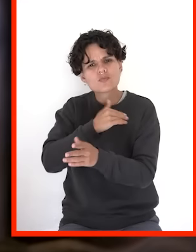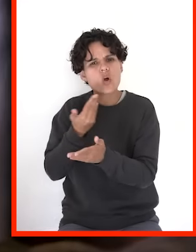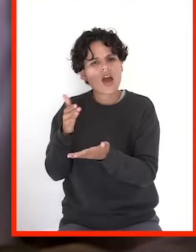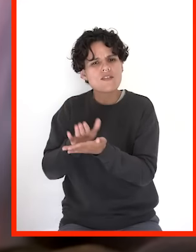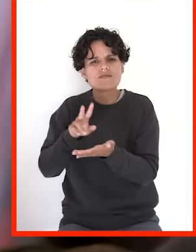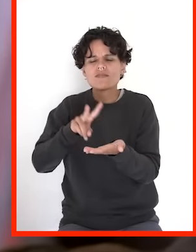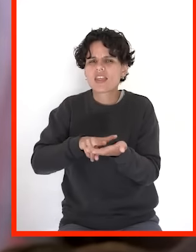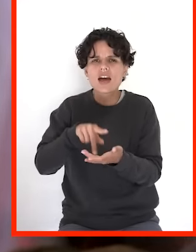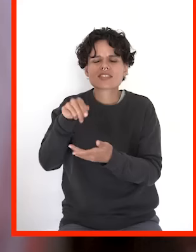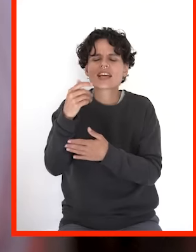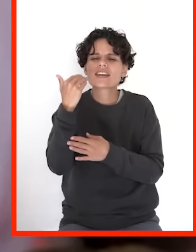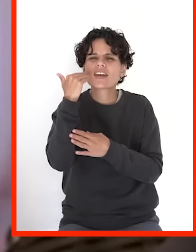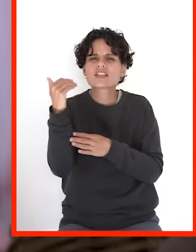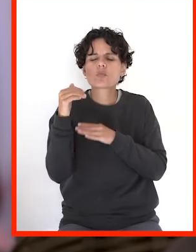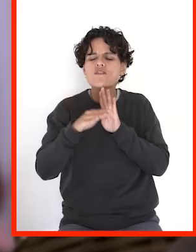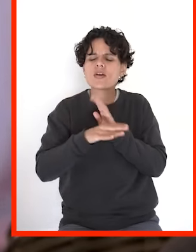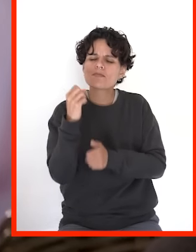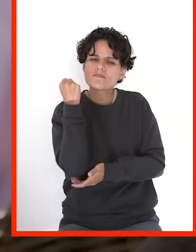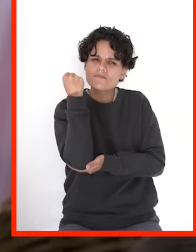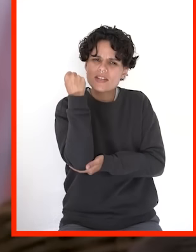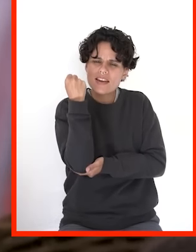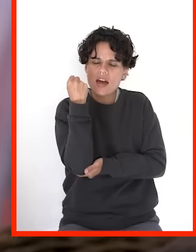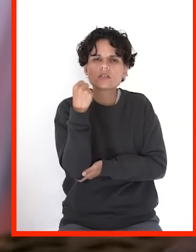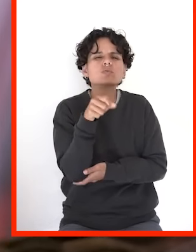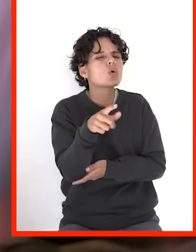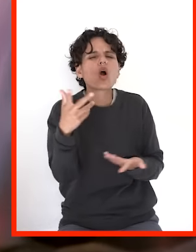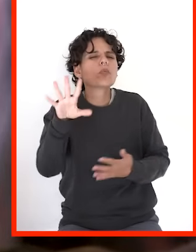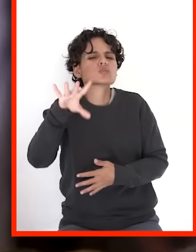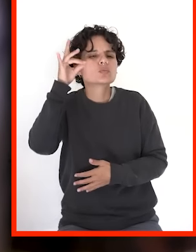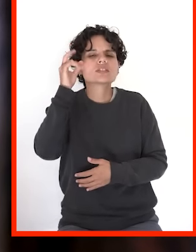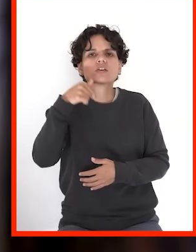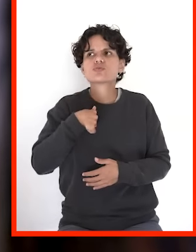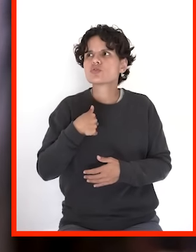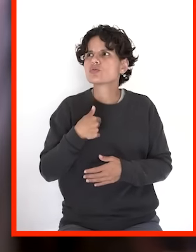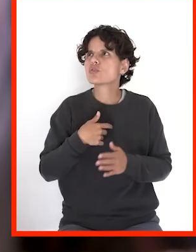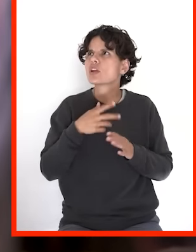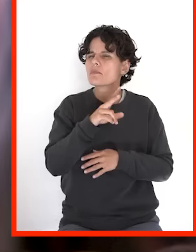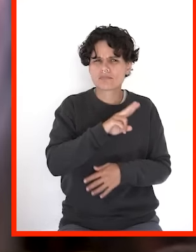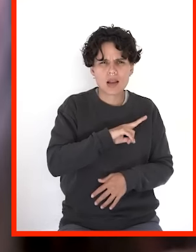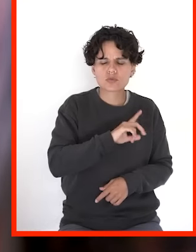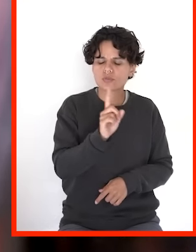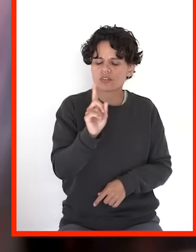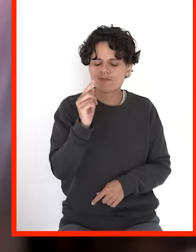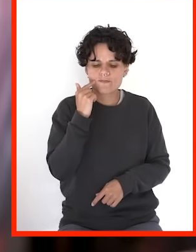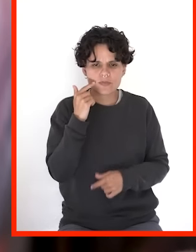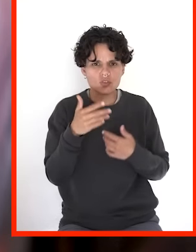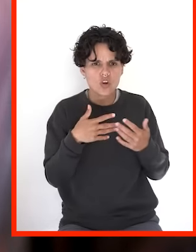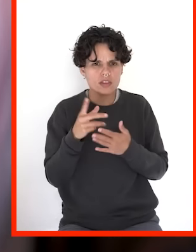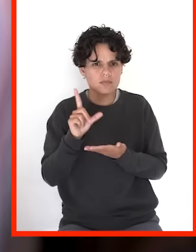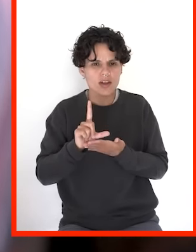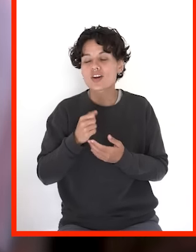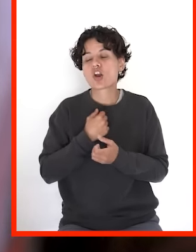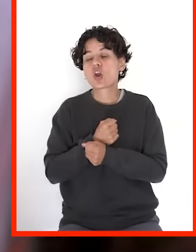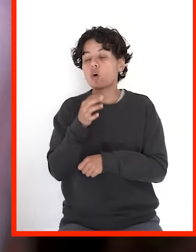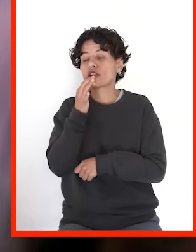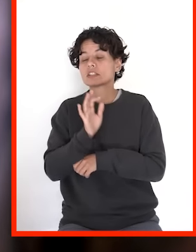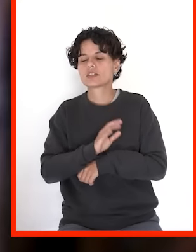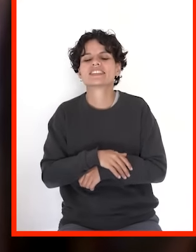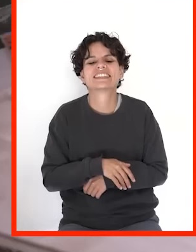un pilar. ¿Cómo te enteraste? Yo estaba en... ¿En Balfour, no? No me acuerdo dónde estaba. No puedo decir dónde estaba.